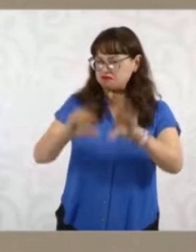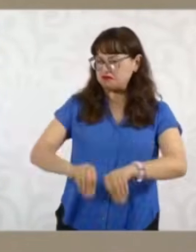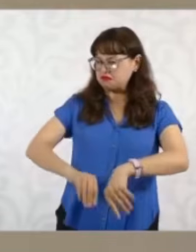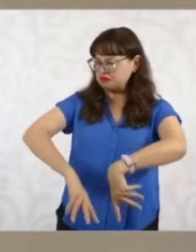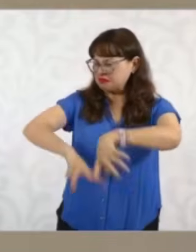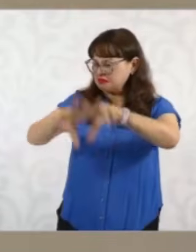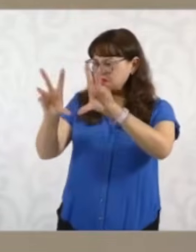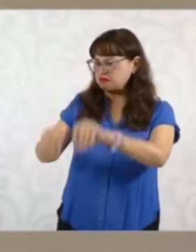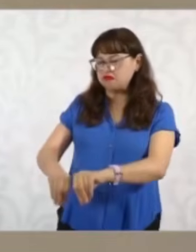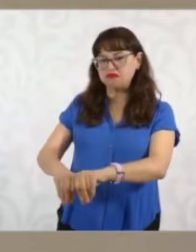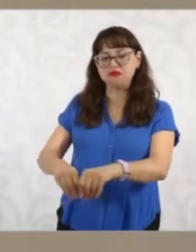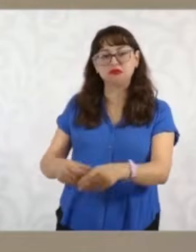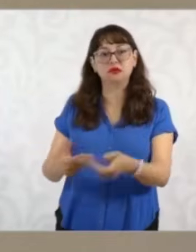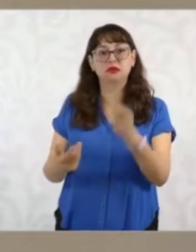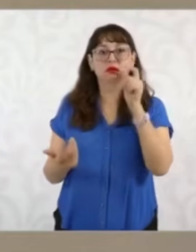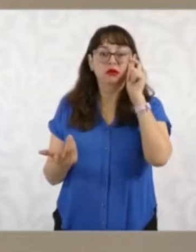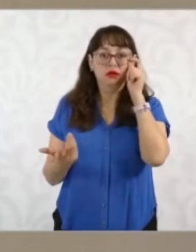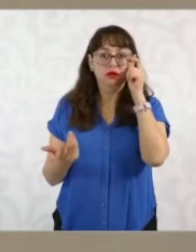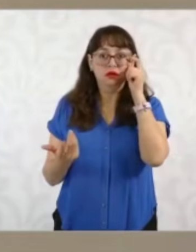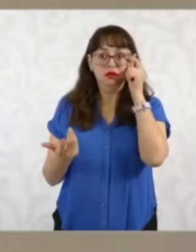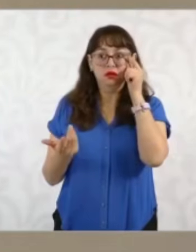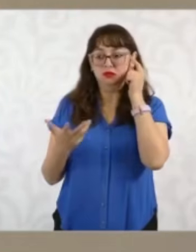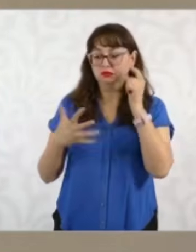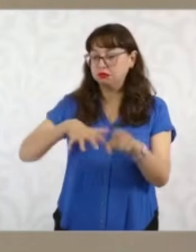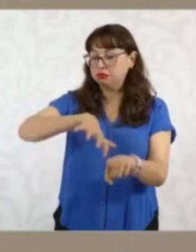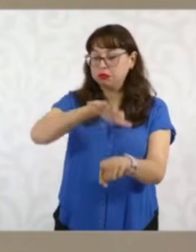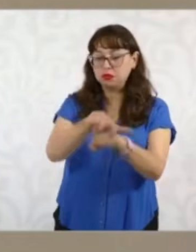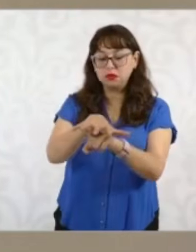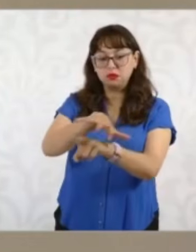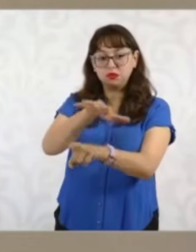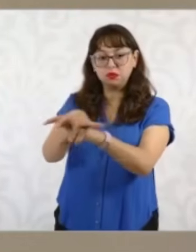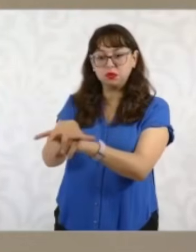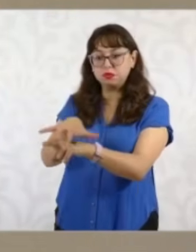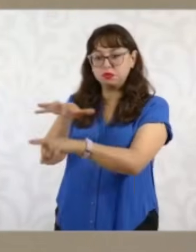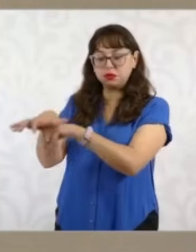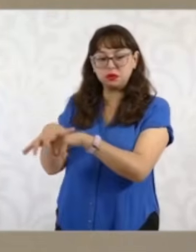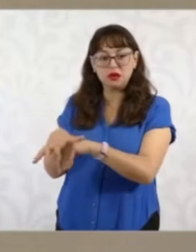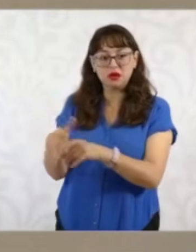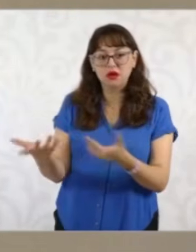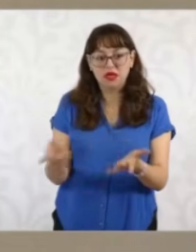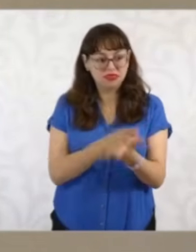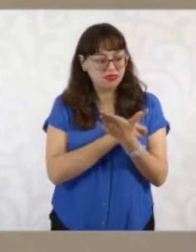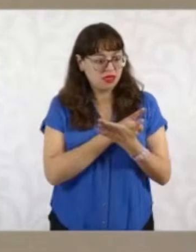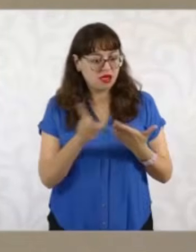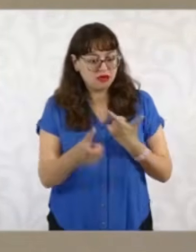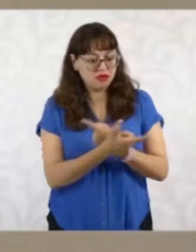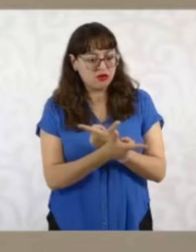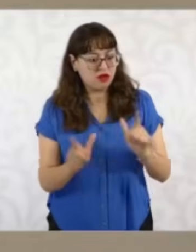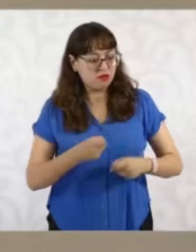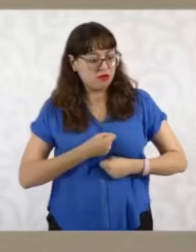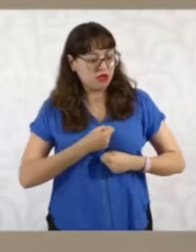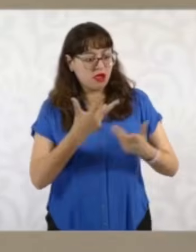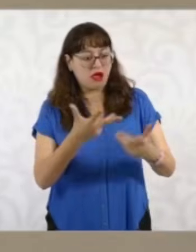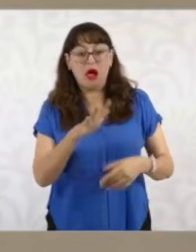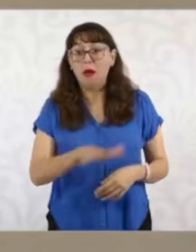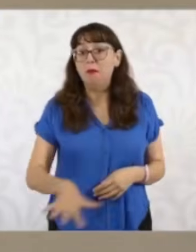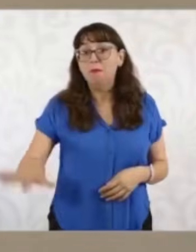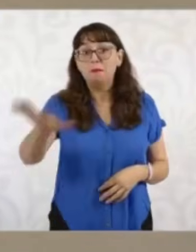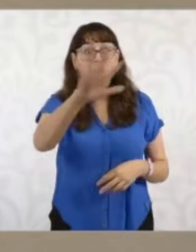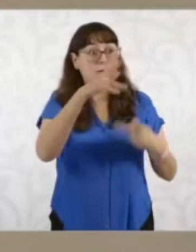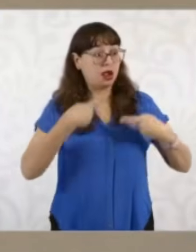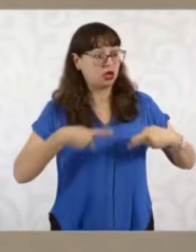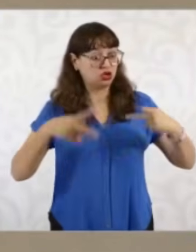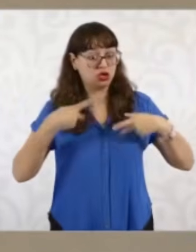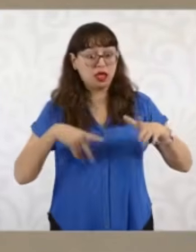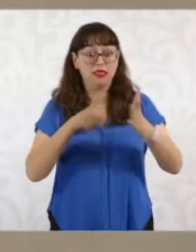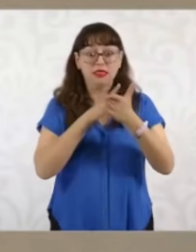sometida, no se pero para nada se respetaba el derecho de las audiencias, no existía,